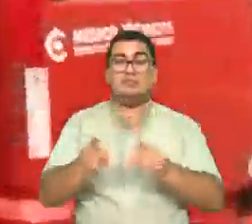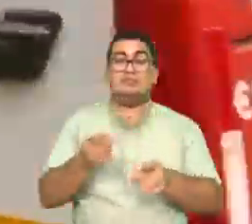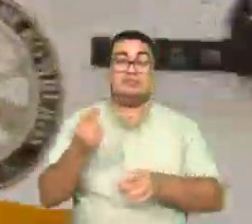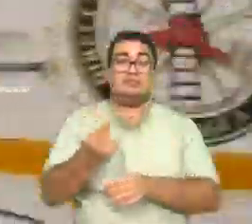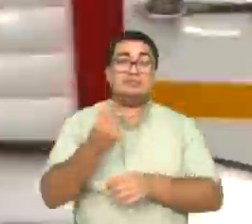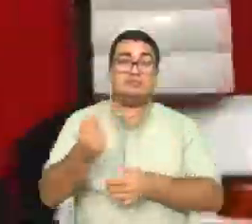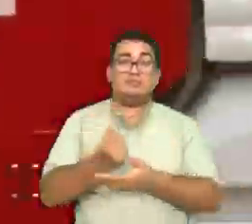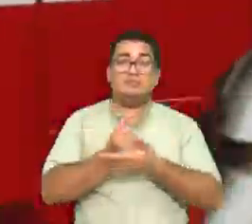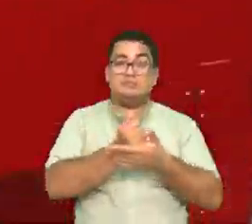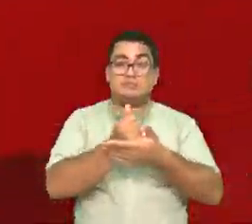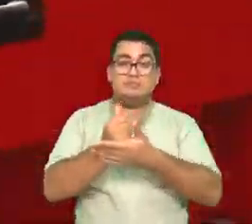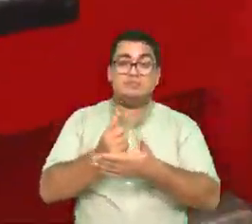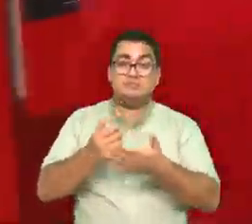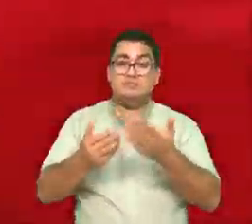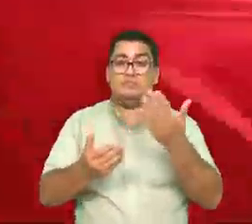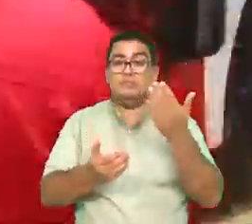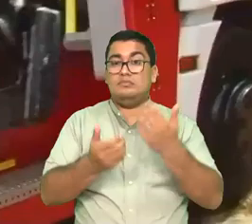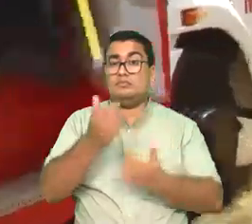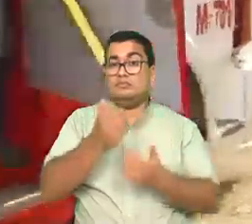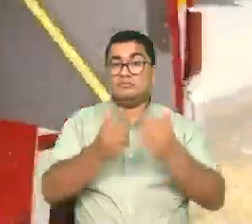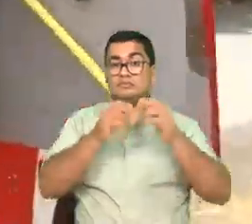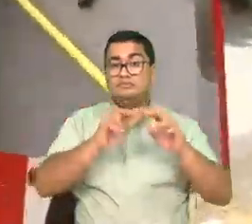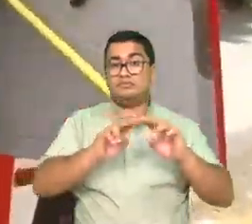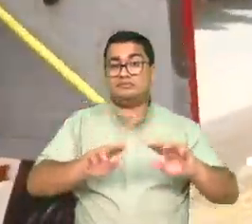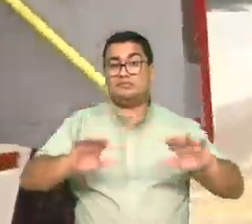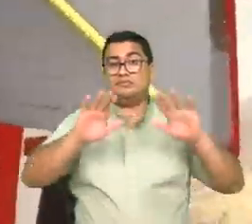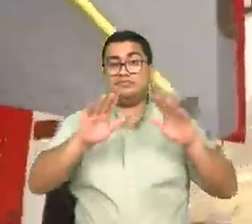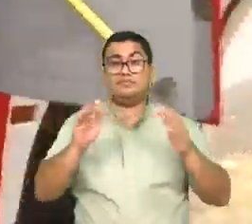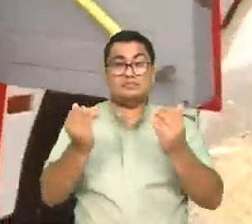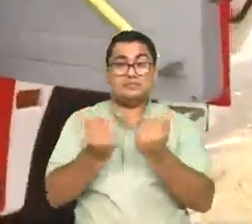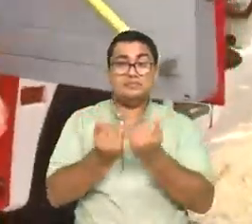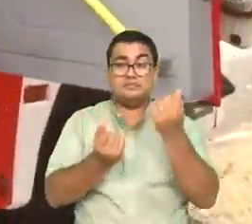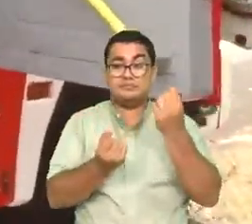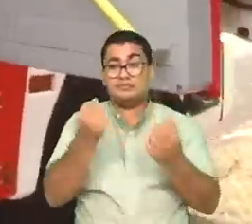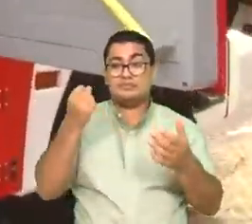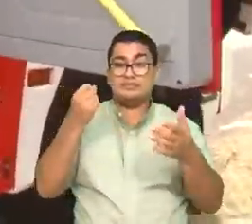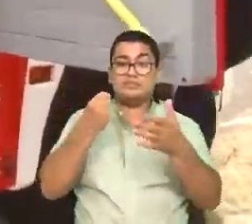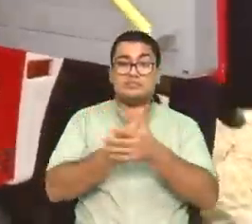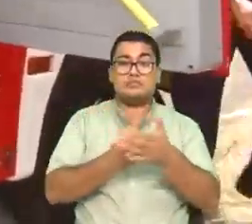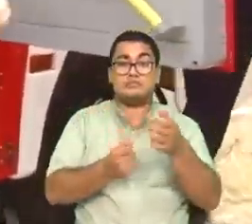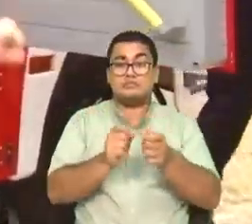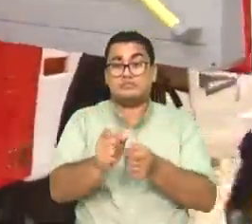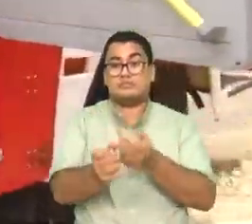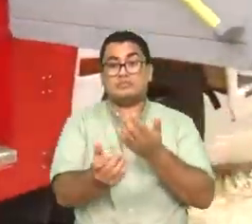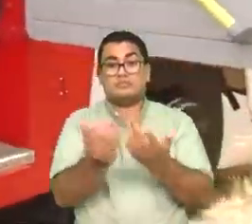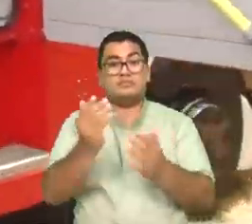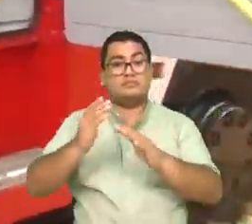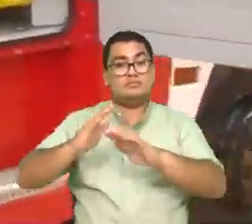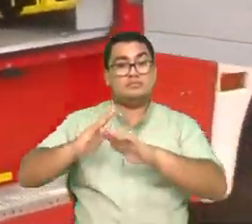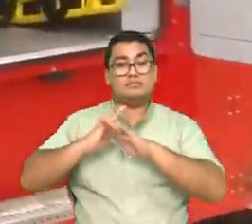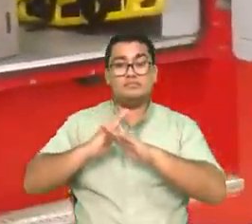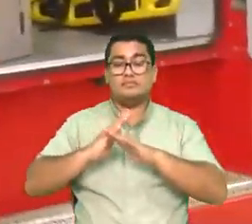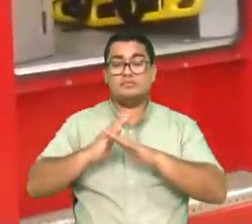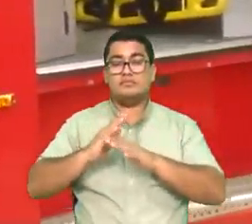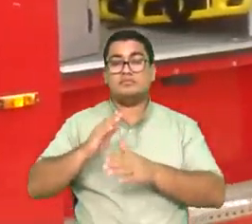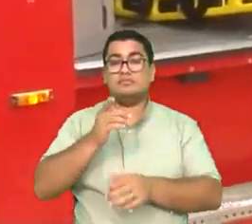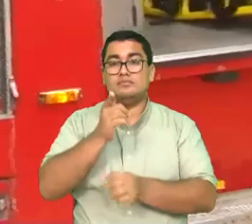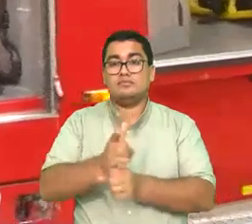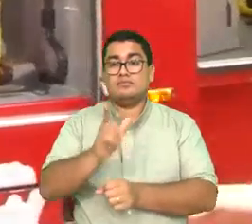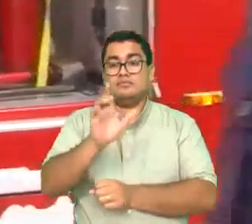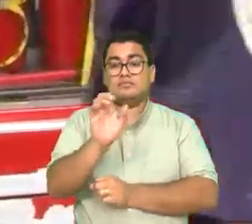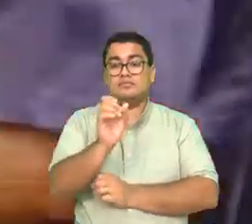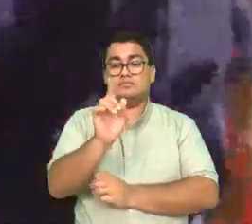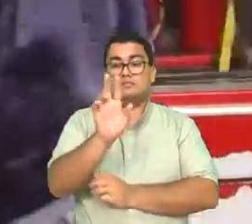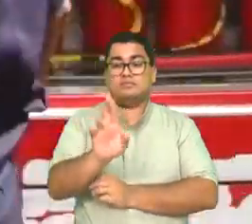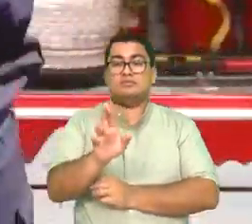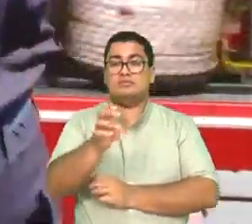emergencias provocadas por el hombre, así como accidentes de tránsito e incendios. Con cámara de Lester Mora,